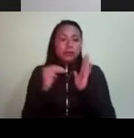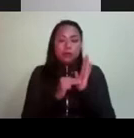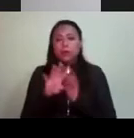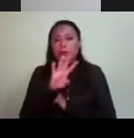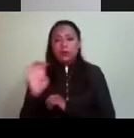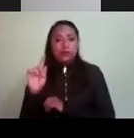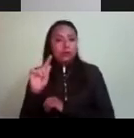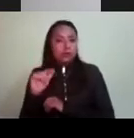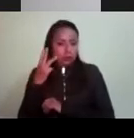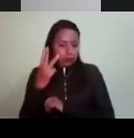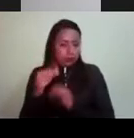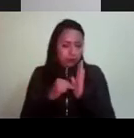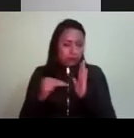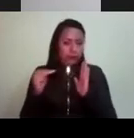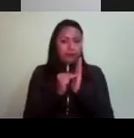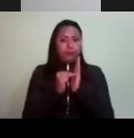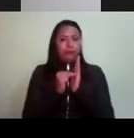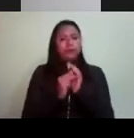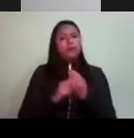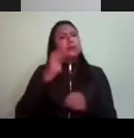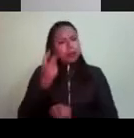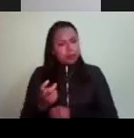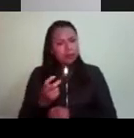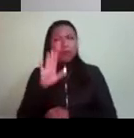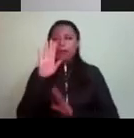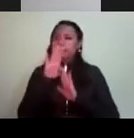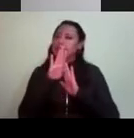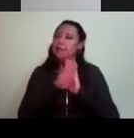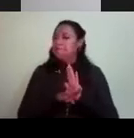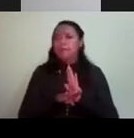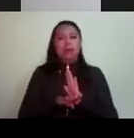5,473 millones. Esto es inferior en términos reales en